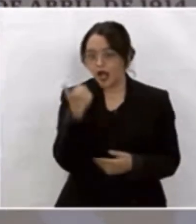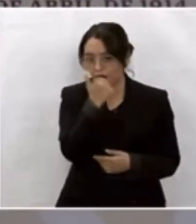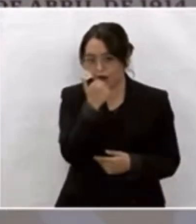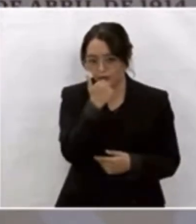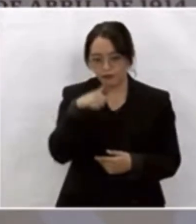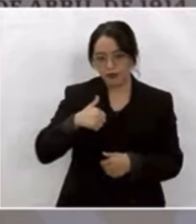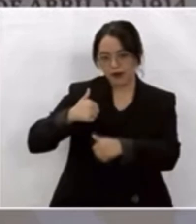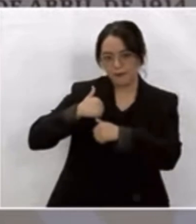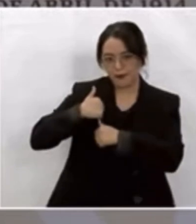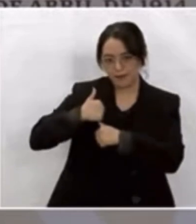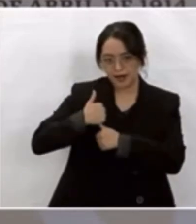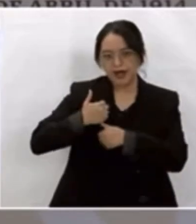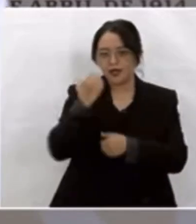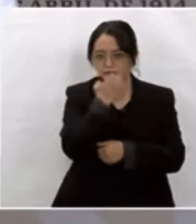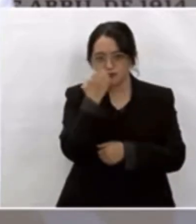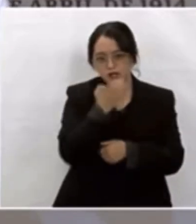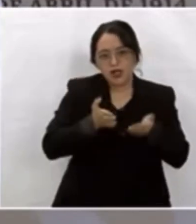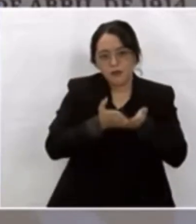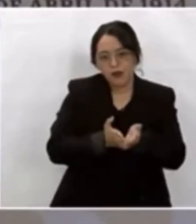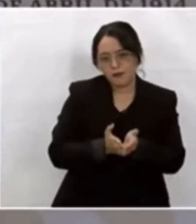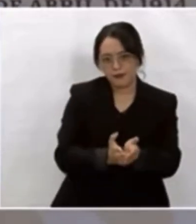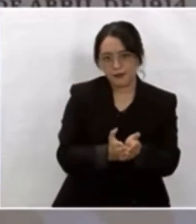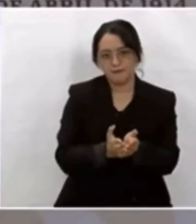heroica Escuela Naval Militar